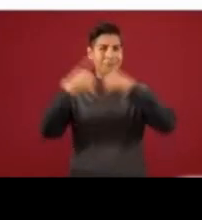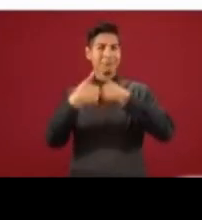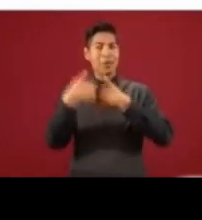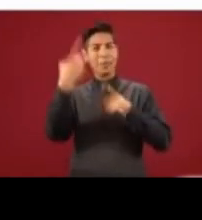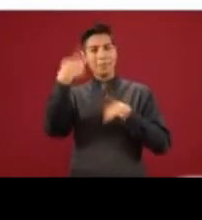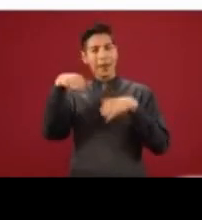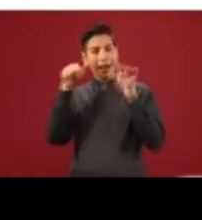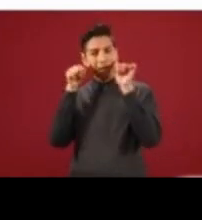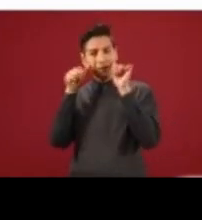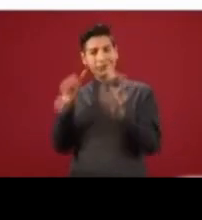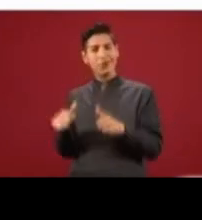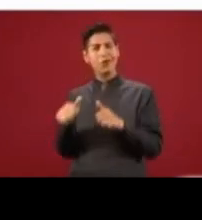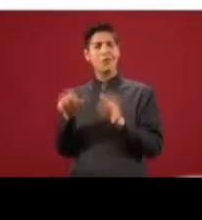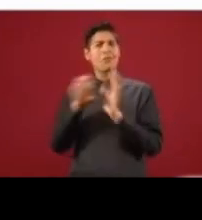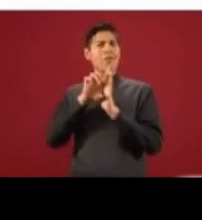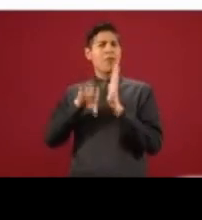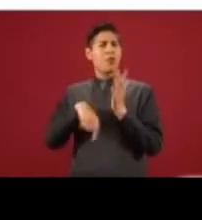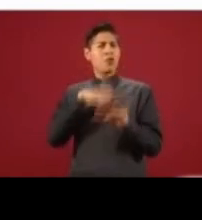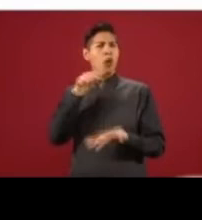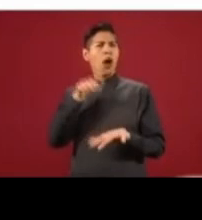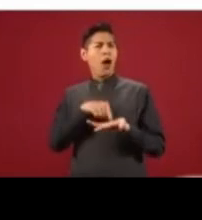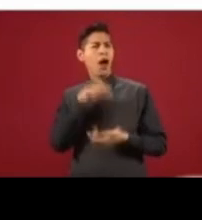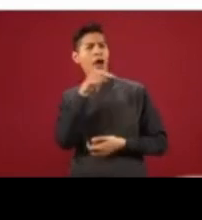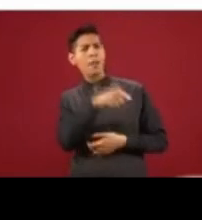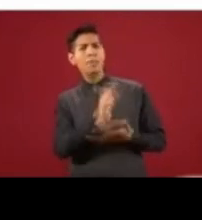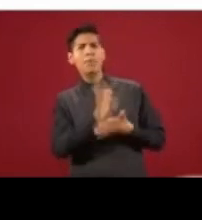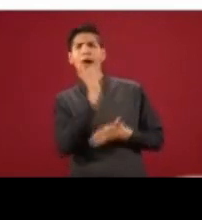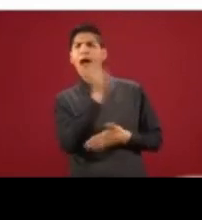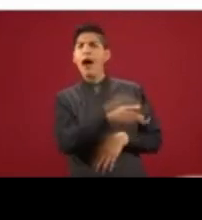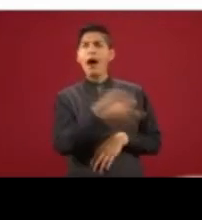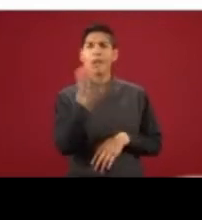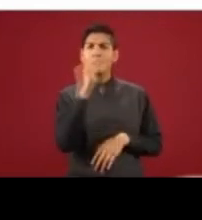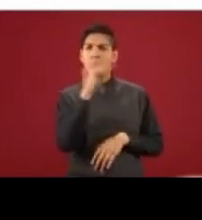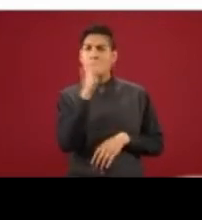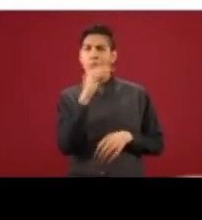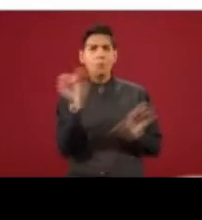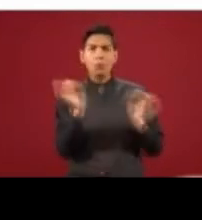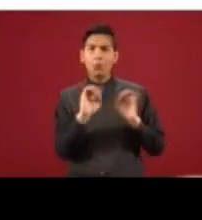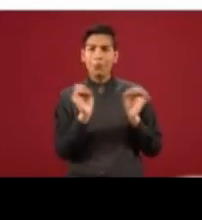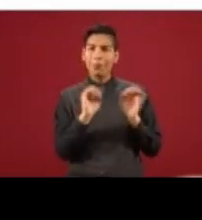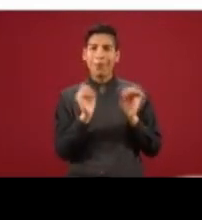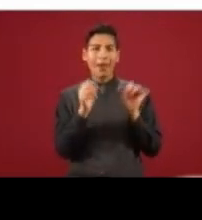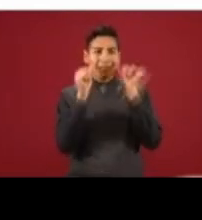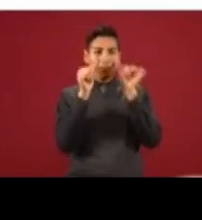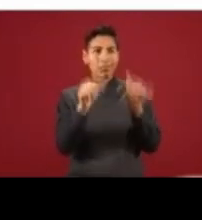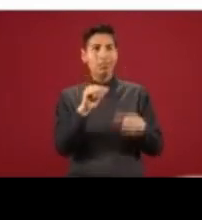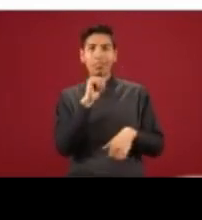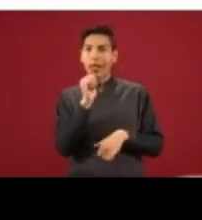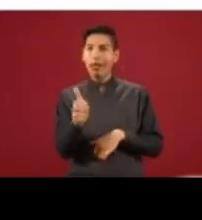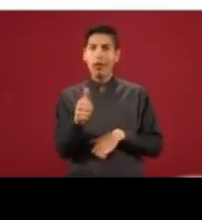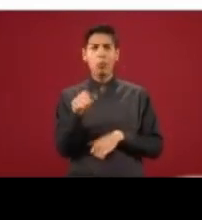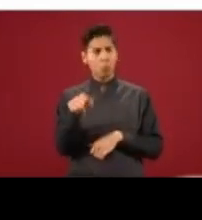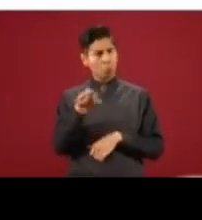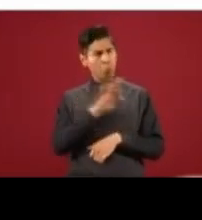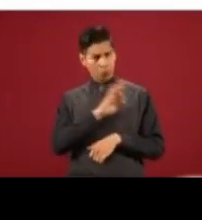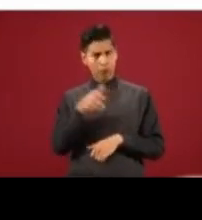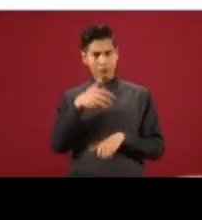al pueblo, donde identifique que no se está garantizando su derecho de atención de la salud. Este número,